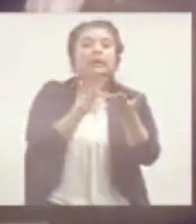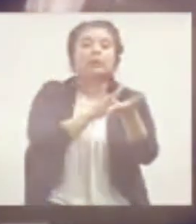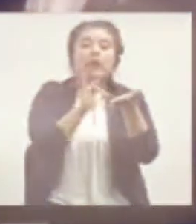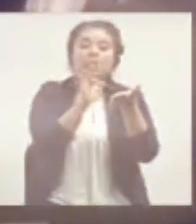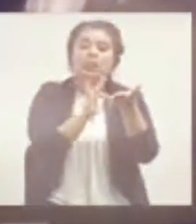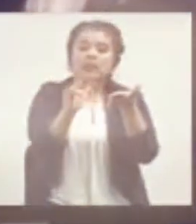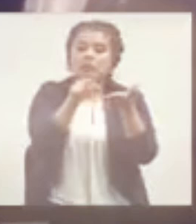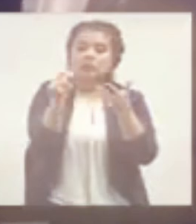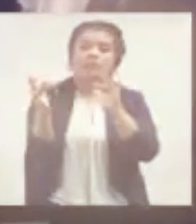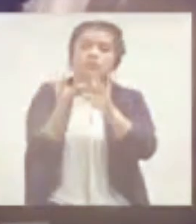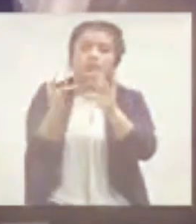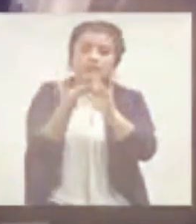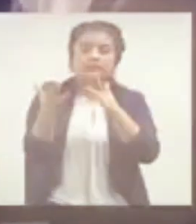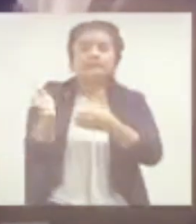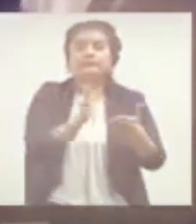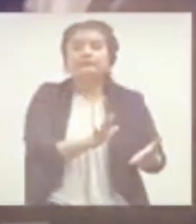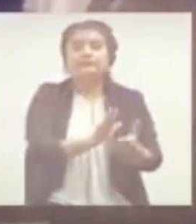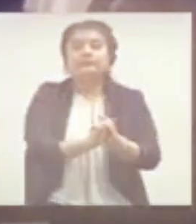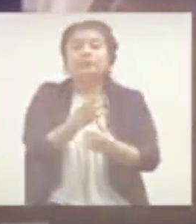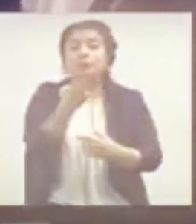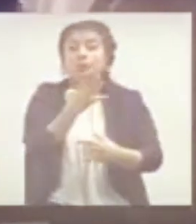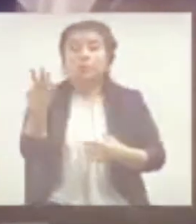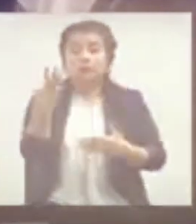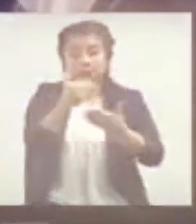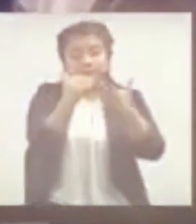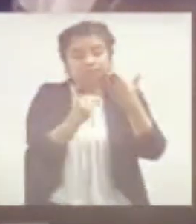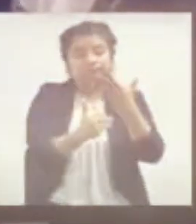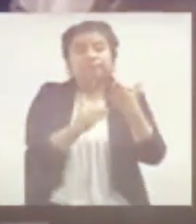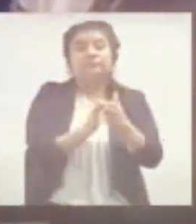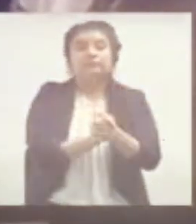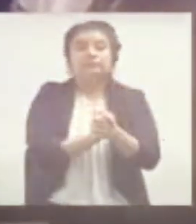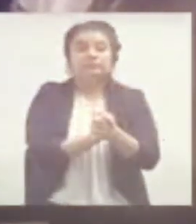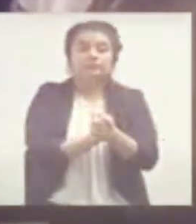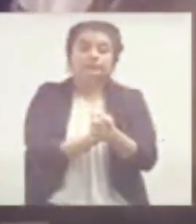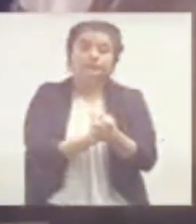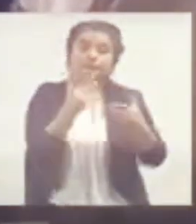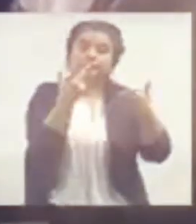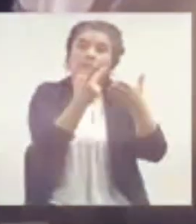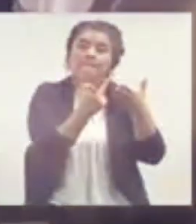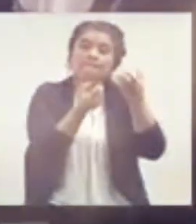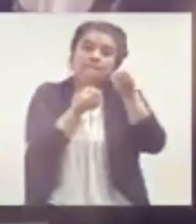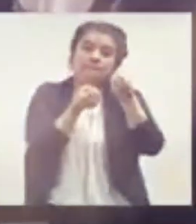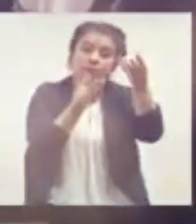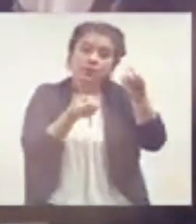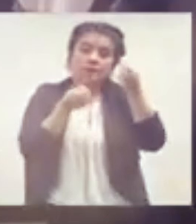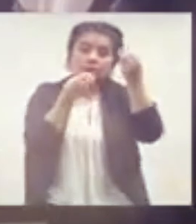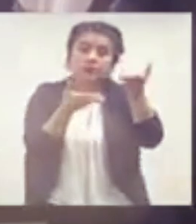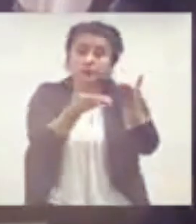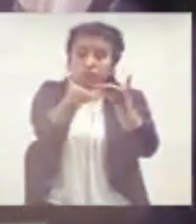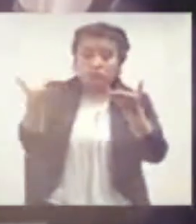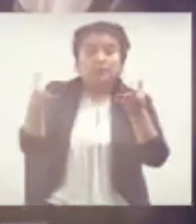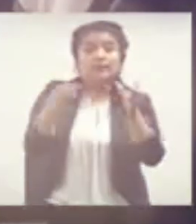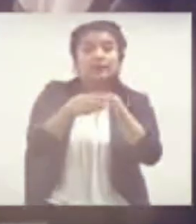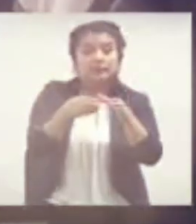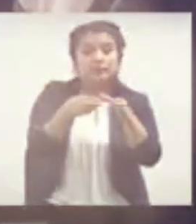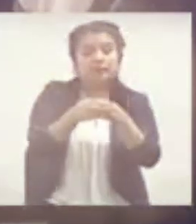enviado. Como punto cuarto, estaríamos procediendo a informar a los integrantes de la comisión